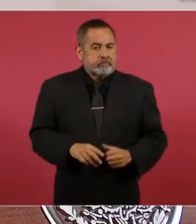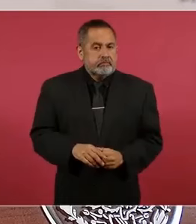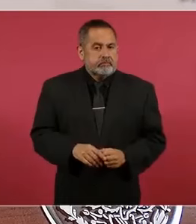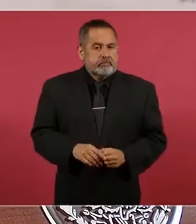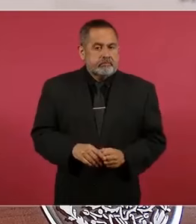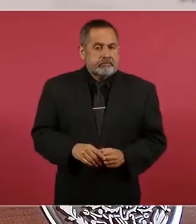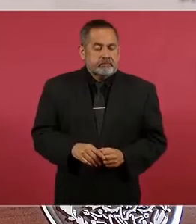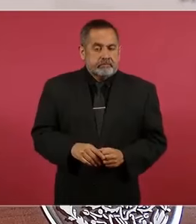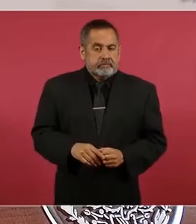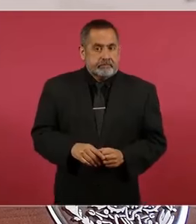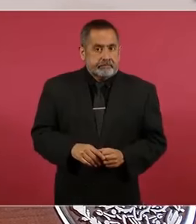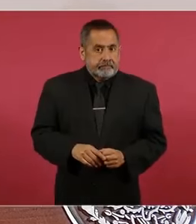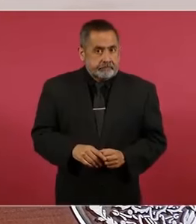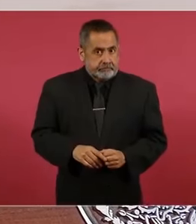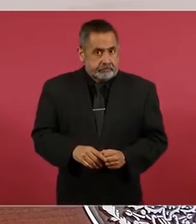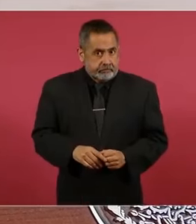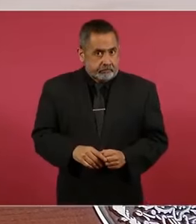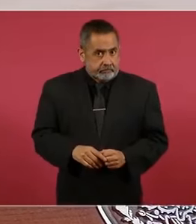Otros